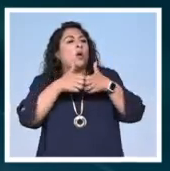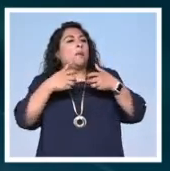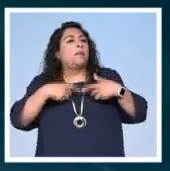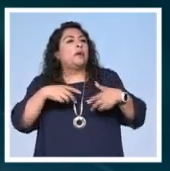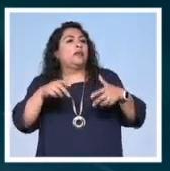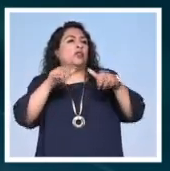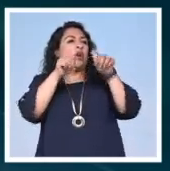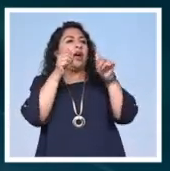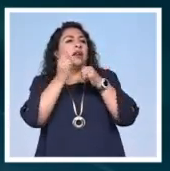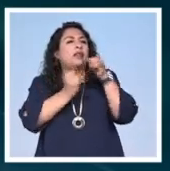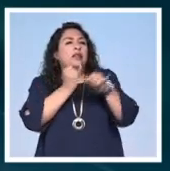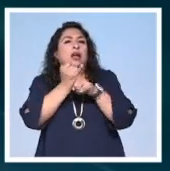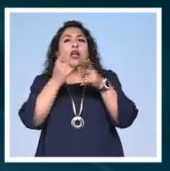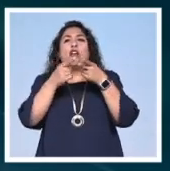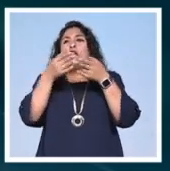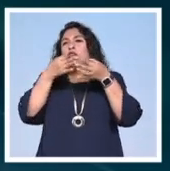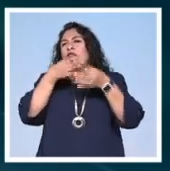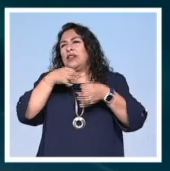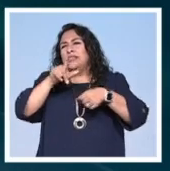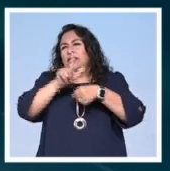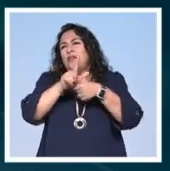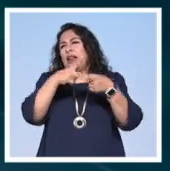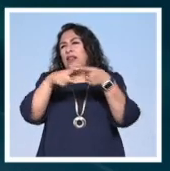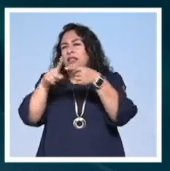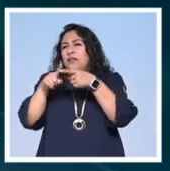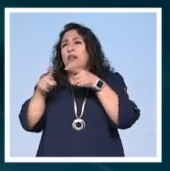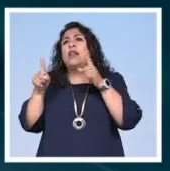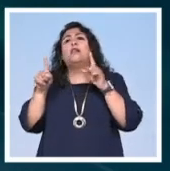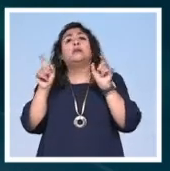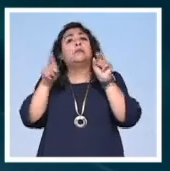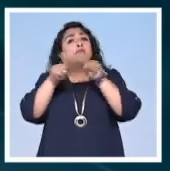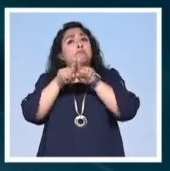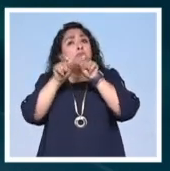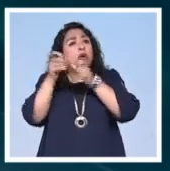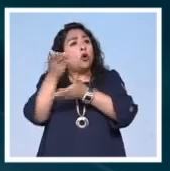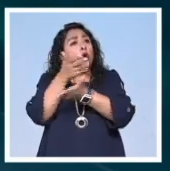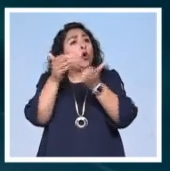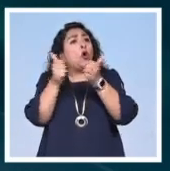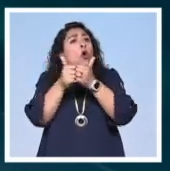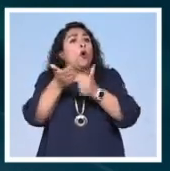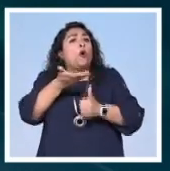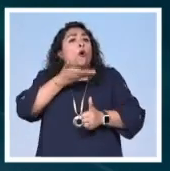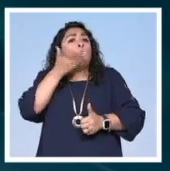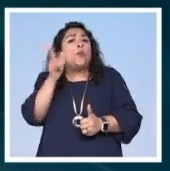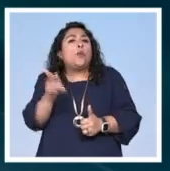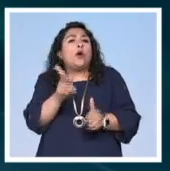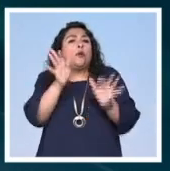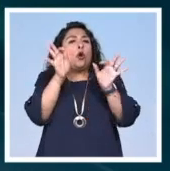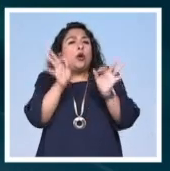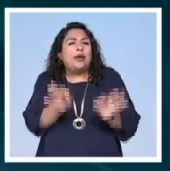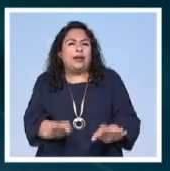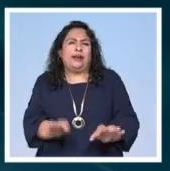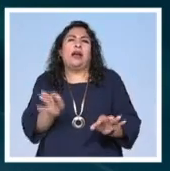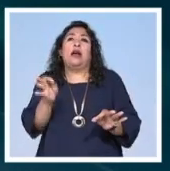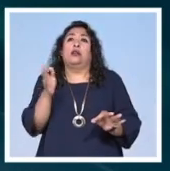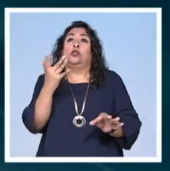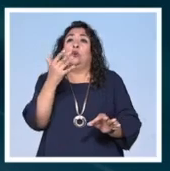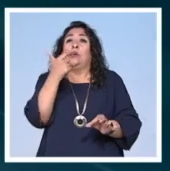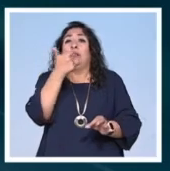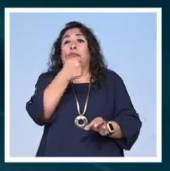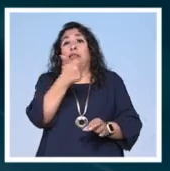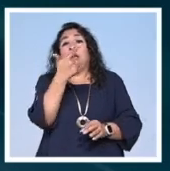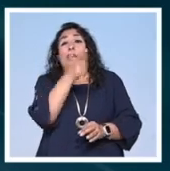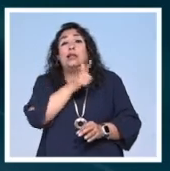internacionales festivales de diversas disciplinas que a la vez conviven con las tradiciones de los pueblos originarios y sus 56